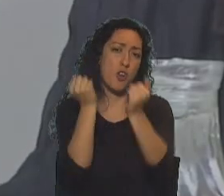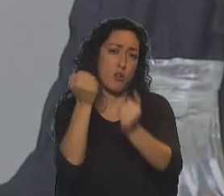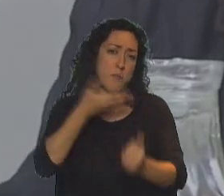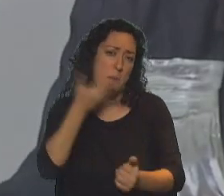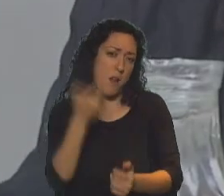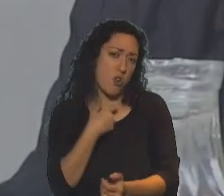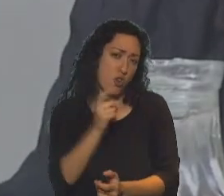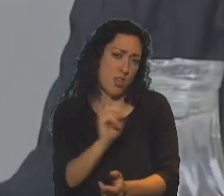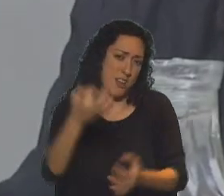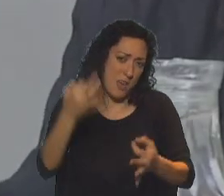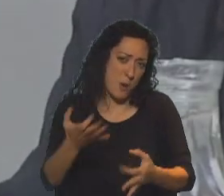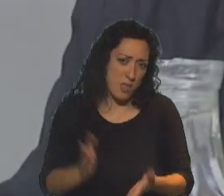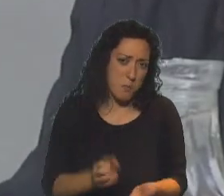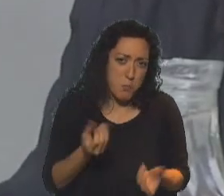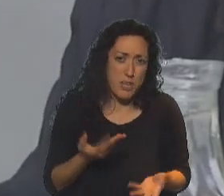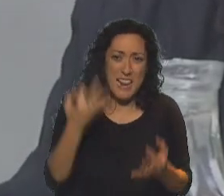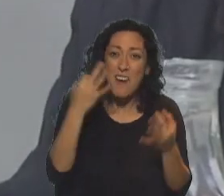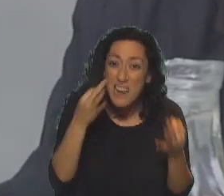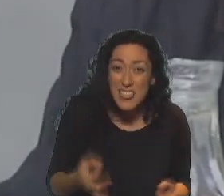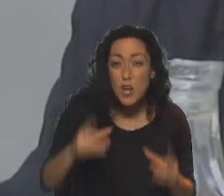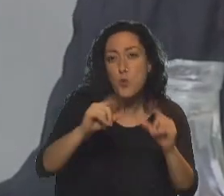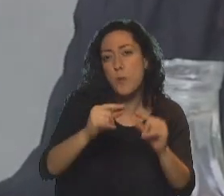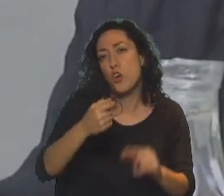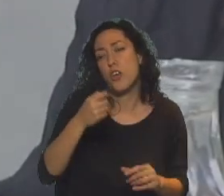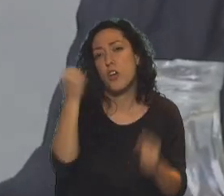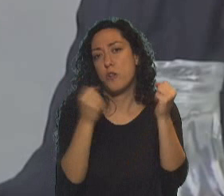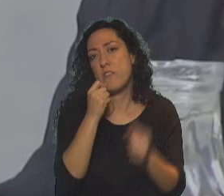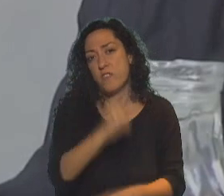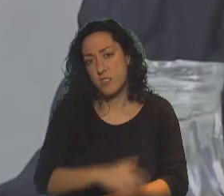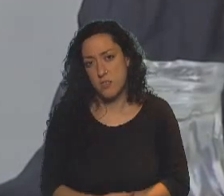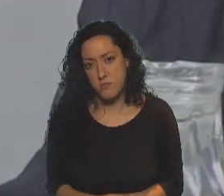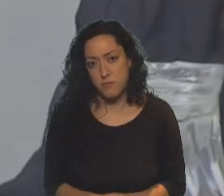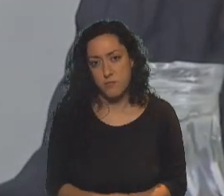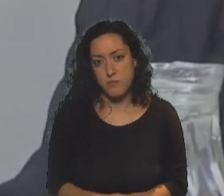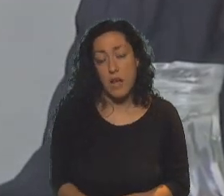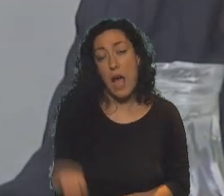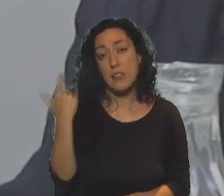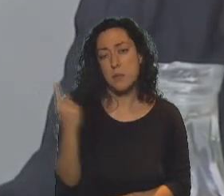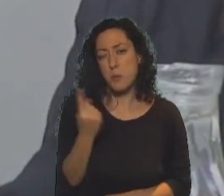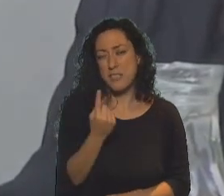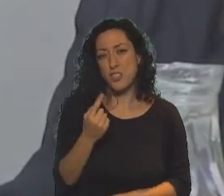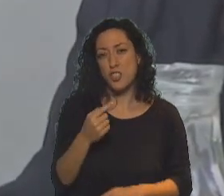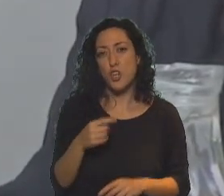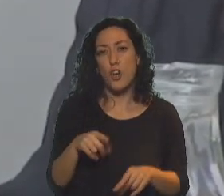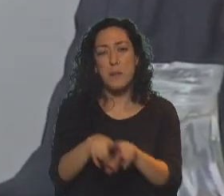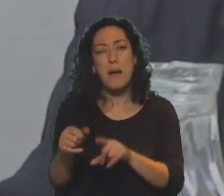Porque, bueno, nada, hubo un momento, recién la hermana lo